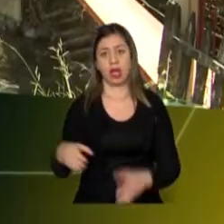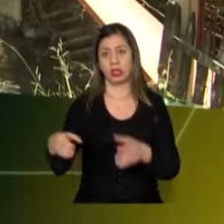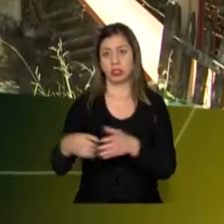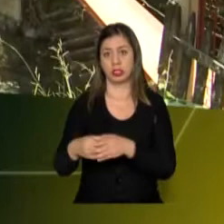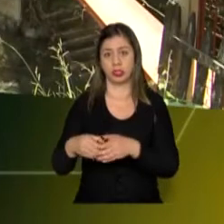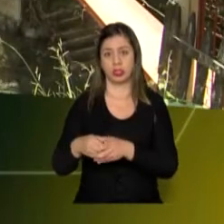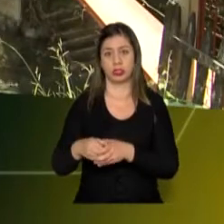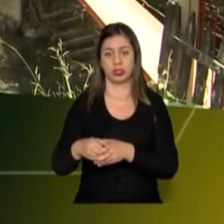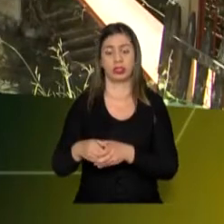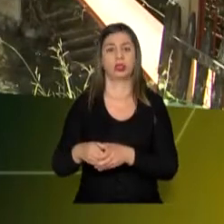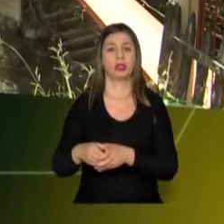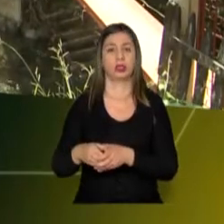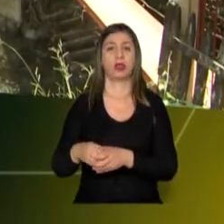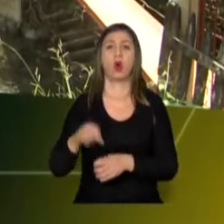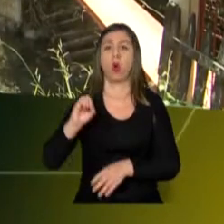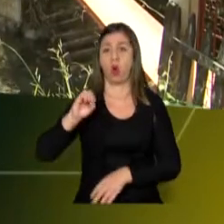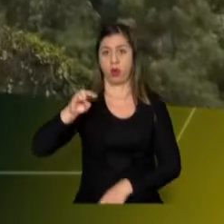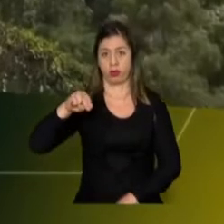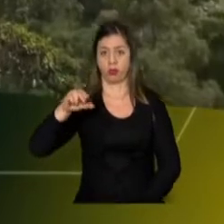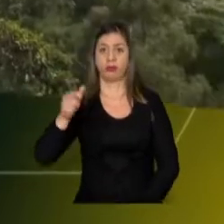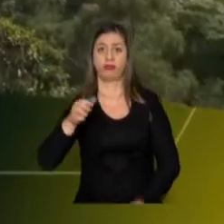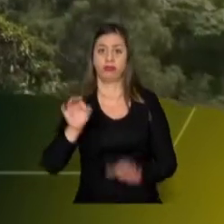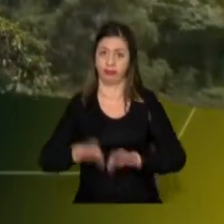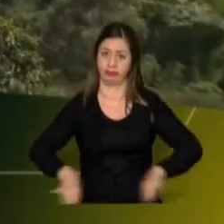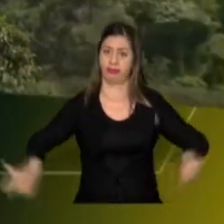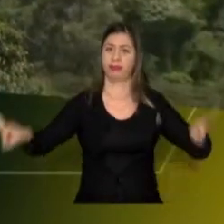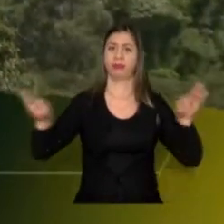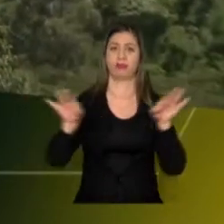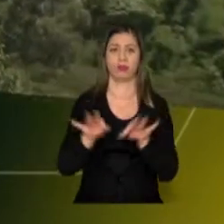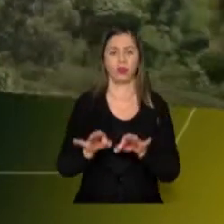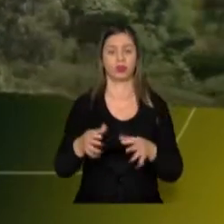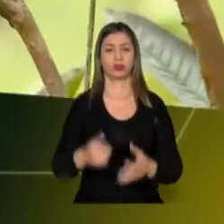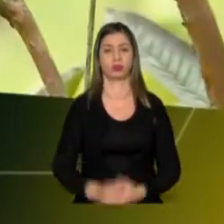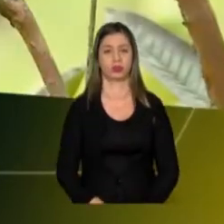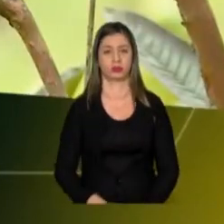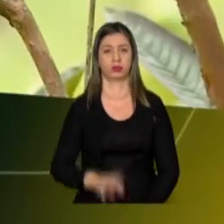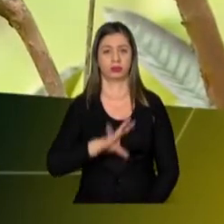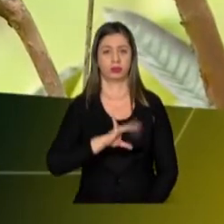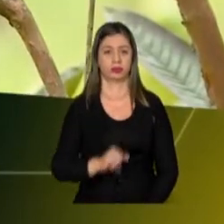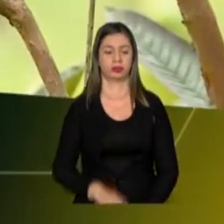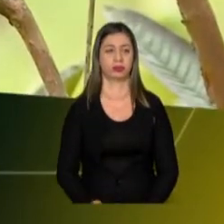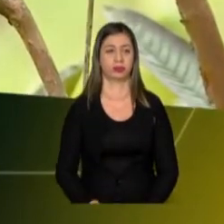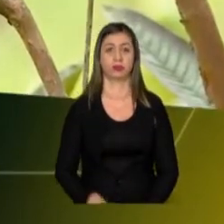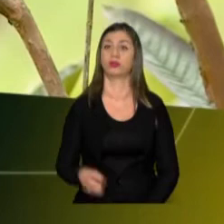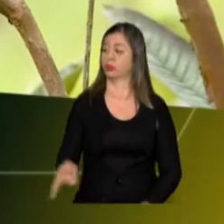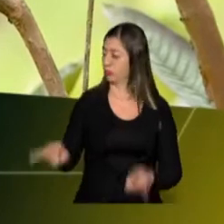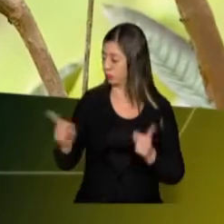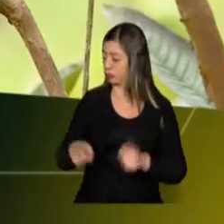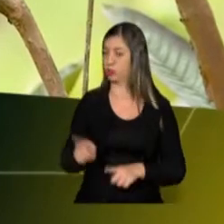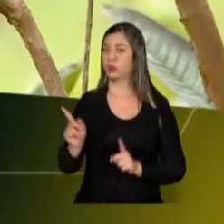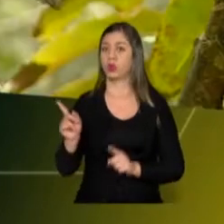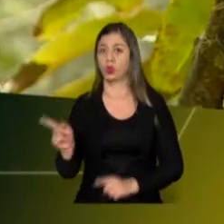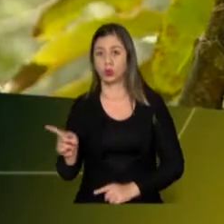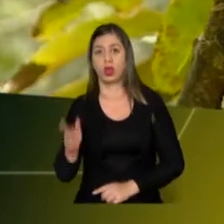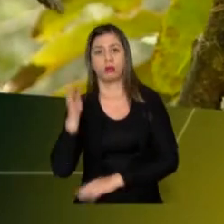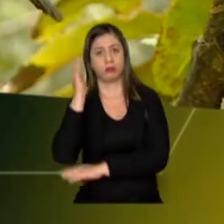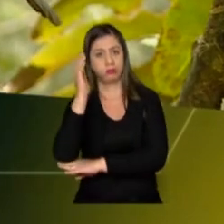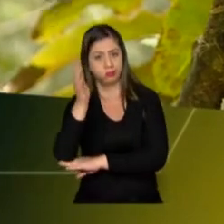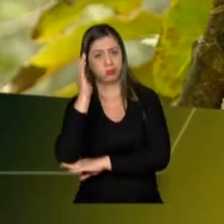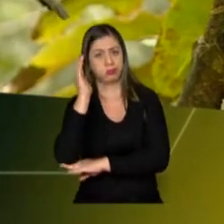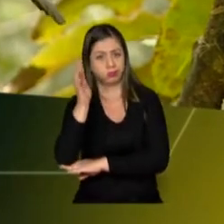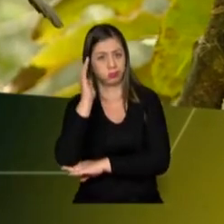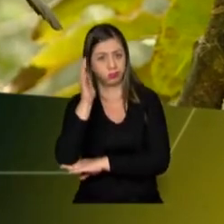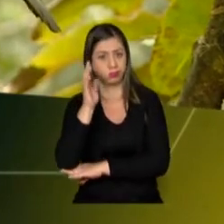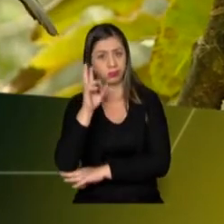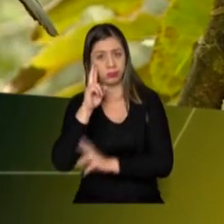Asociación Calidris, una ONG muy importante basada en Cali. Bueno, pero usted también va a tener una conferencia.